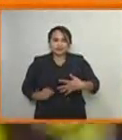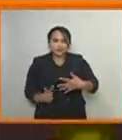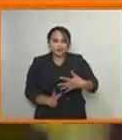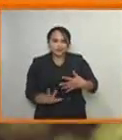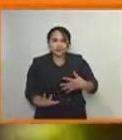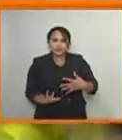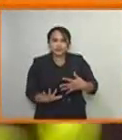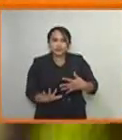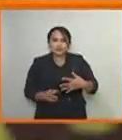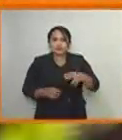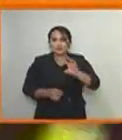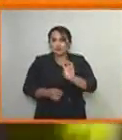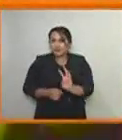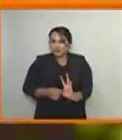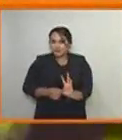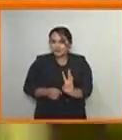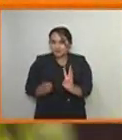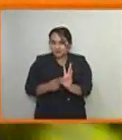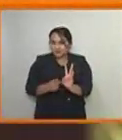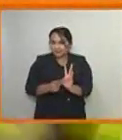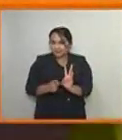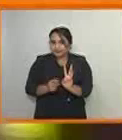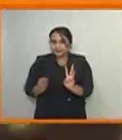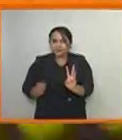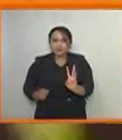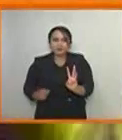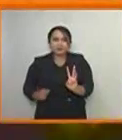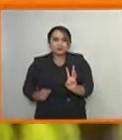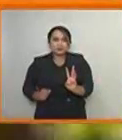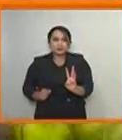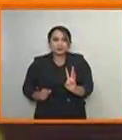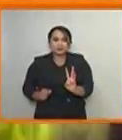25. Ahora sí conoceremos el sexto y decisivo número ganador.